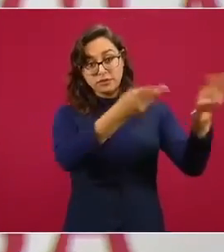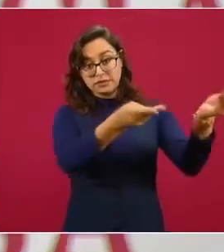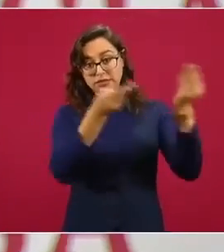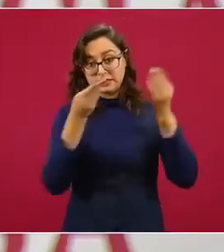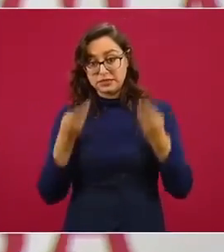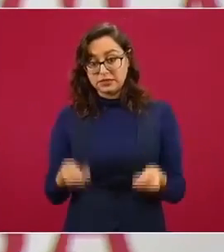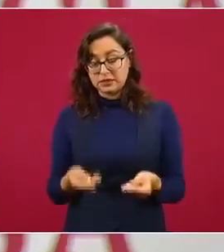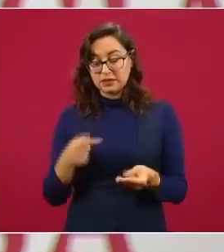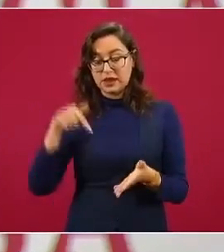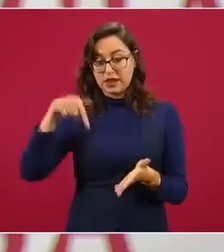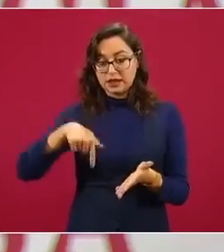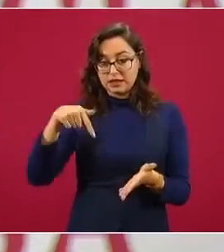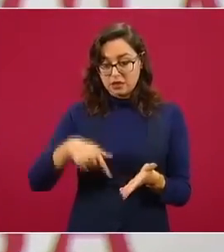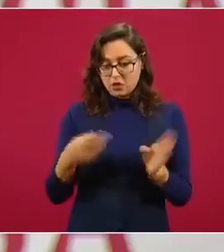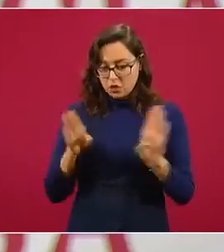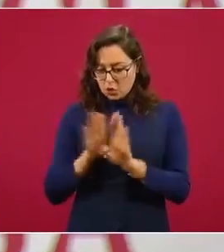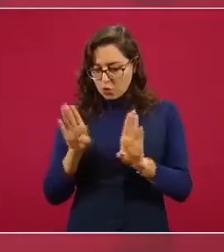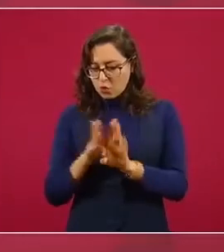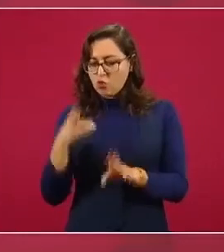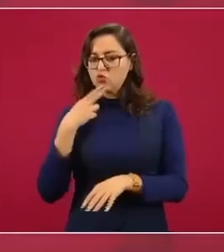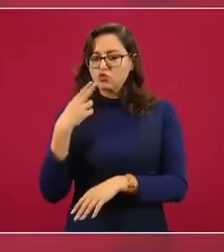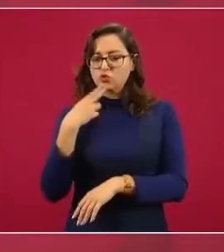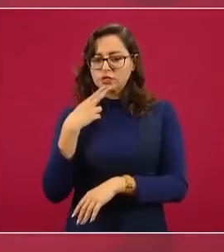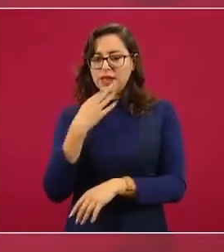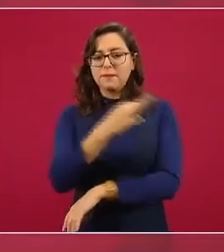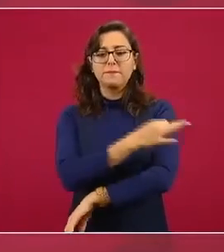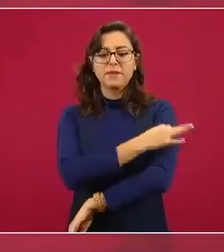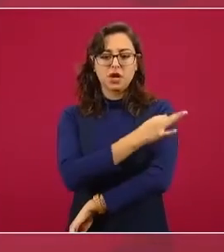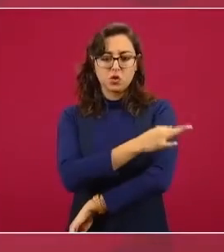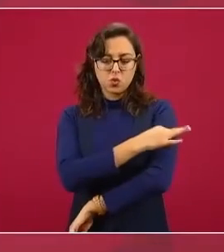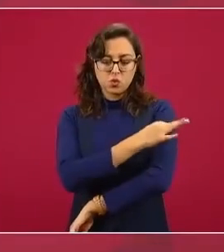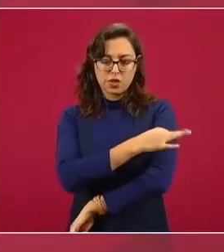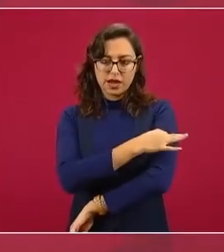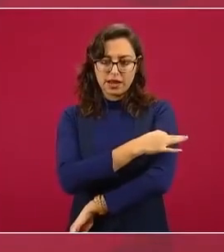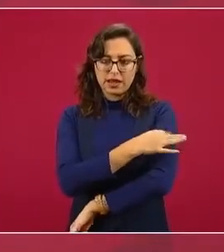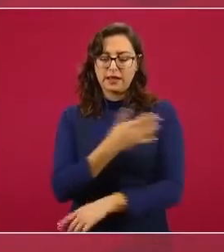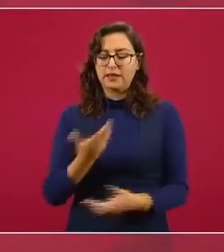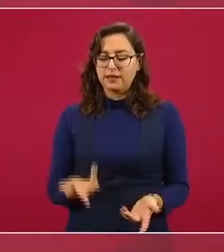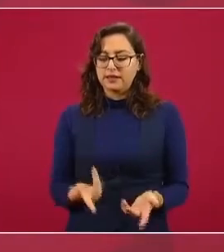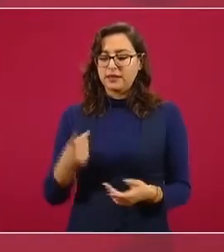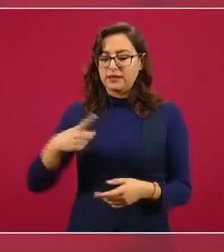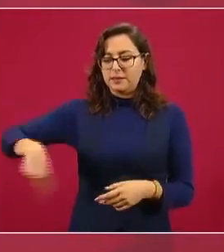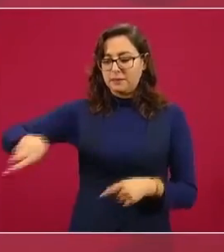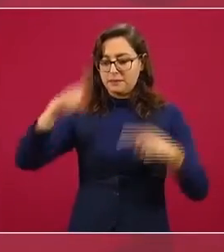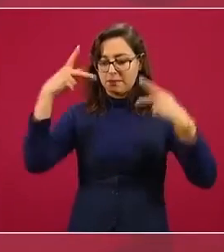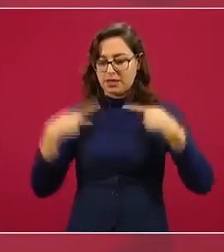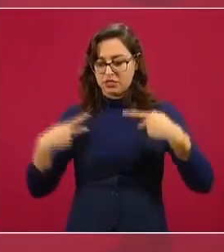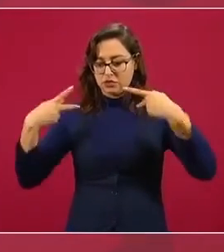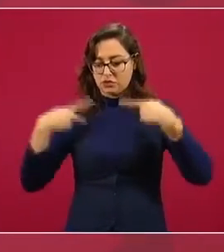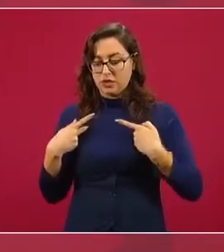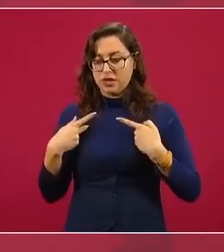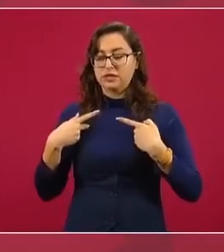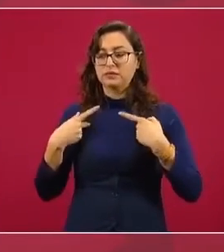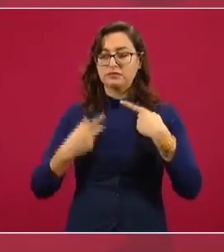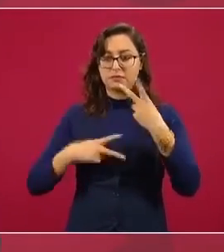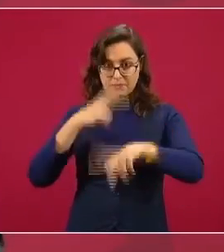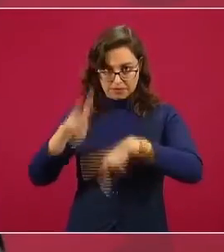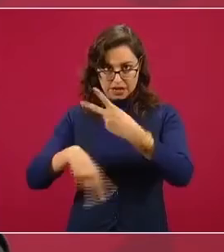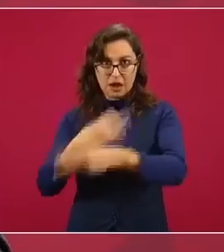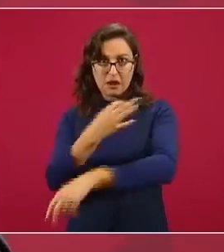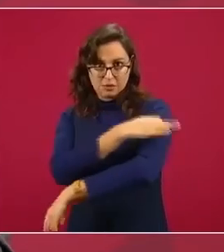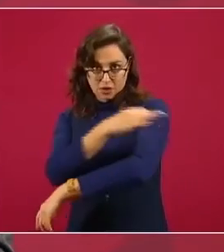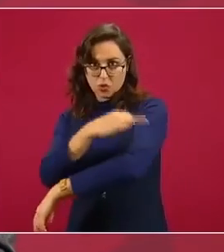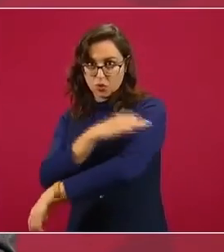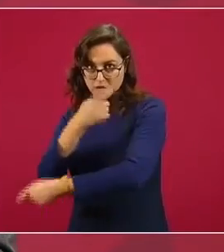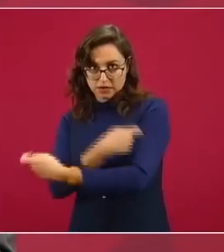las indicaciones o instrucciones para el proceso de vacunación, método de entrenamiento para quienes participen,